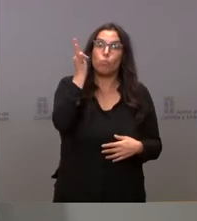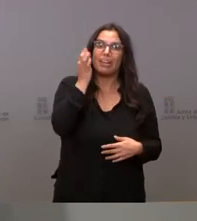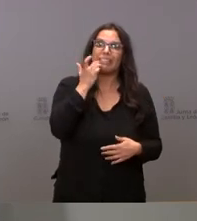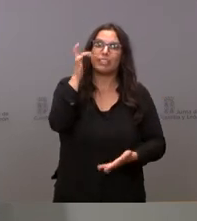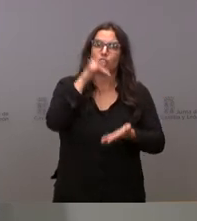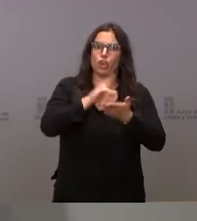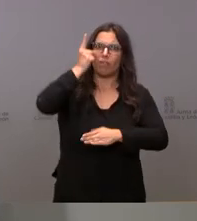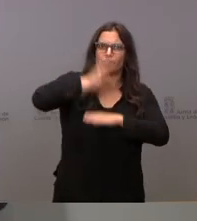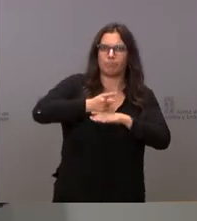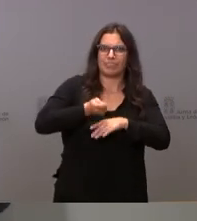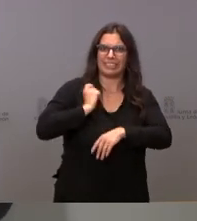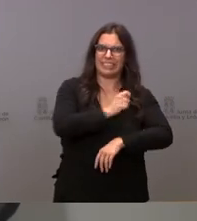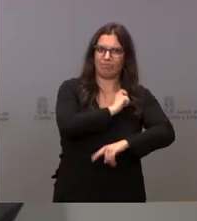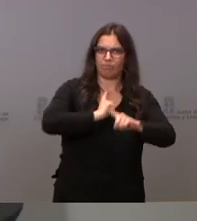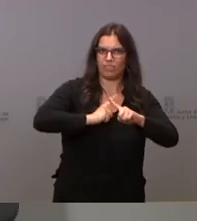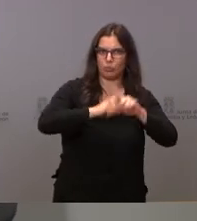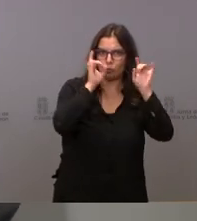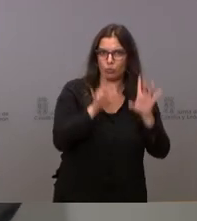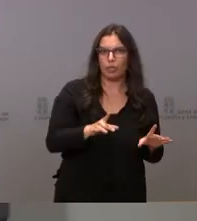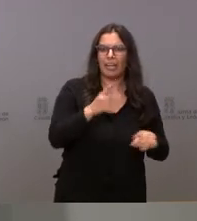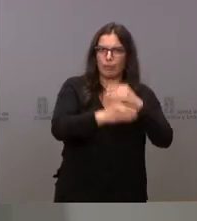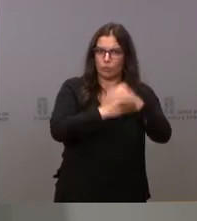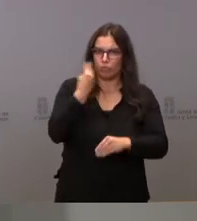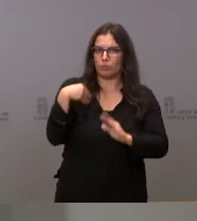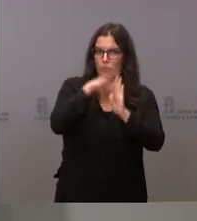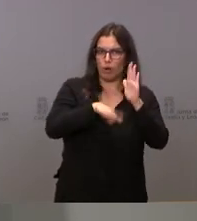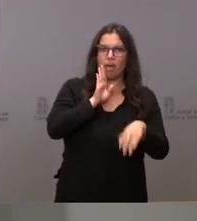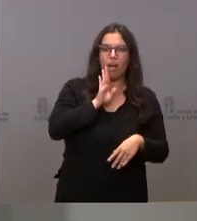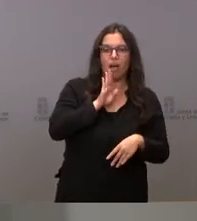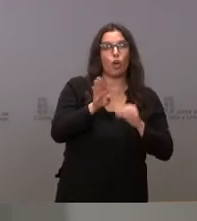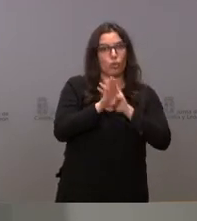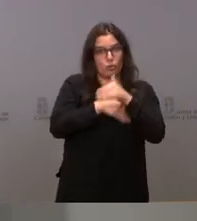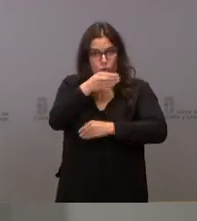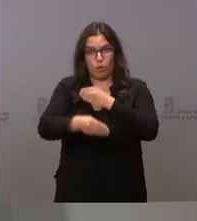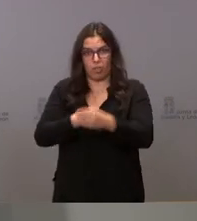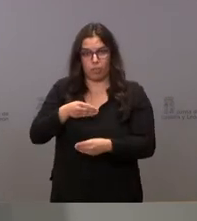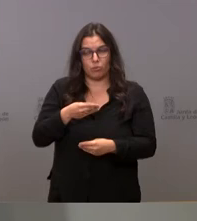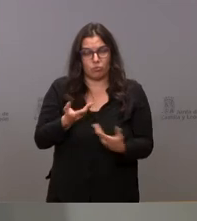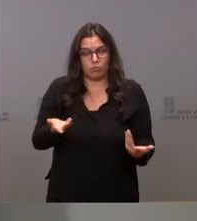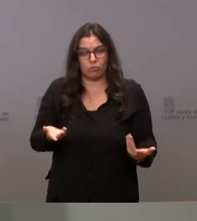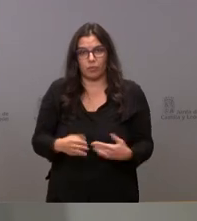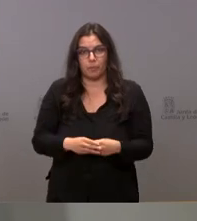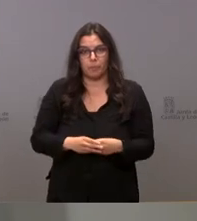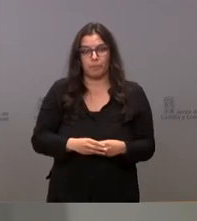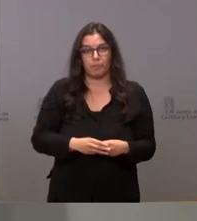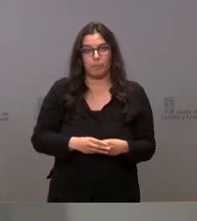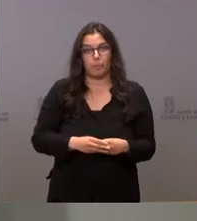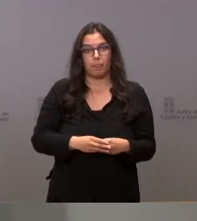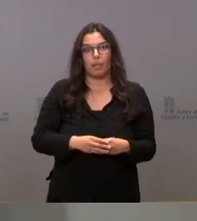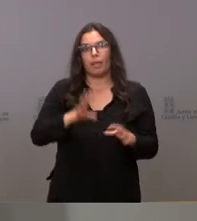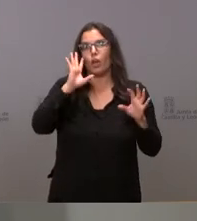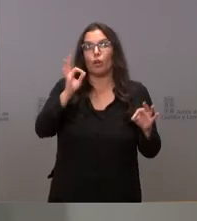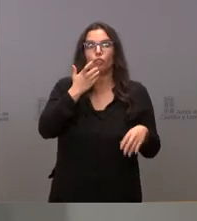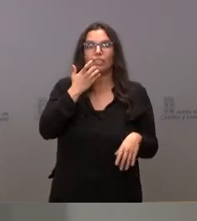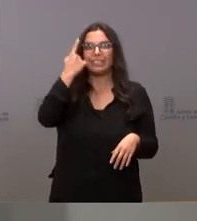están en ese entorno, lo hemos hecho con el programa Atrapadas, lo seguimos haciendo, es nuestra obligación y, naturalmente,